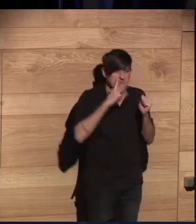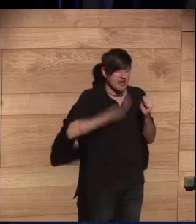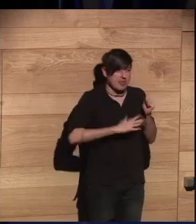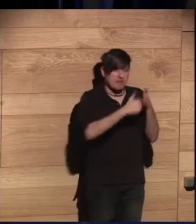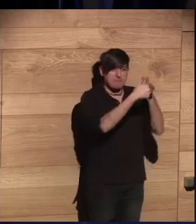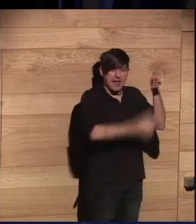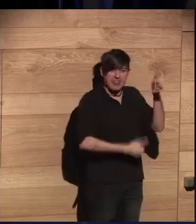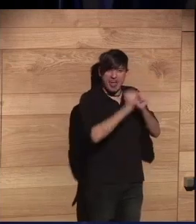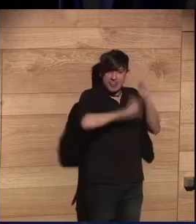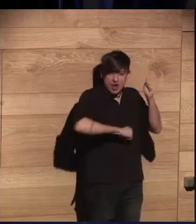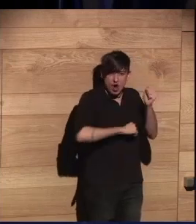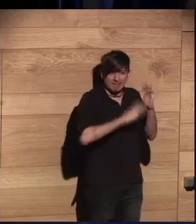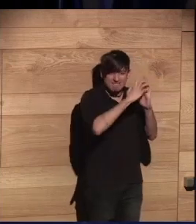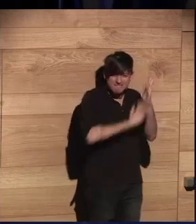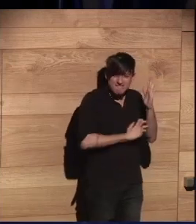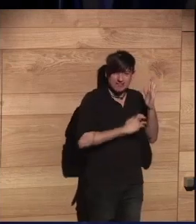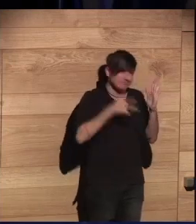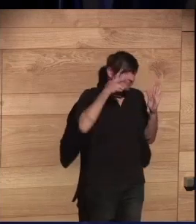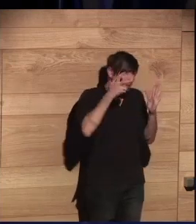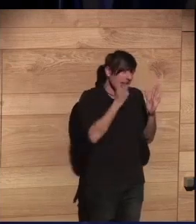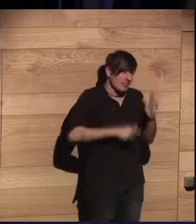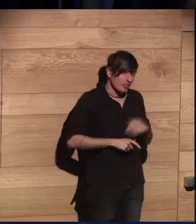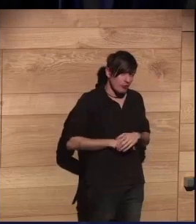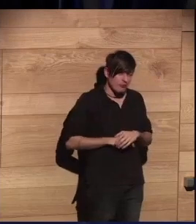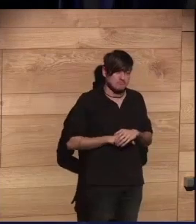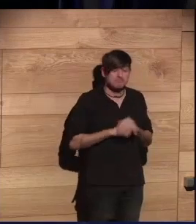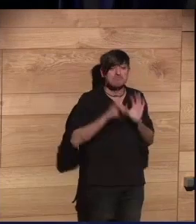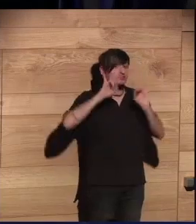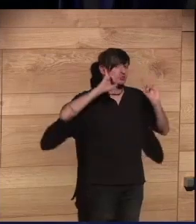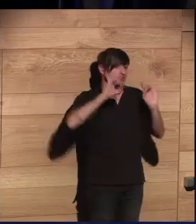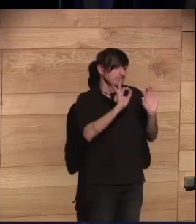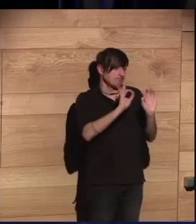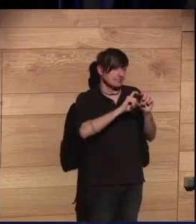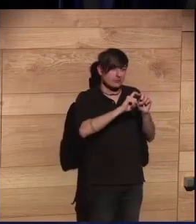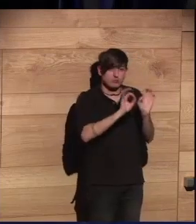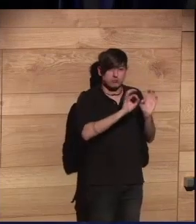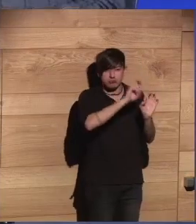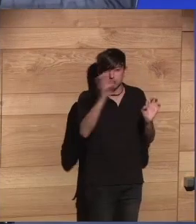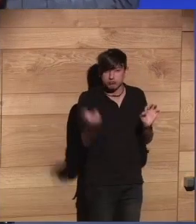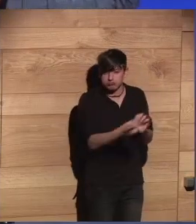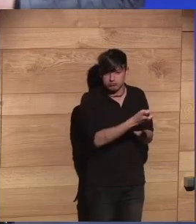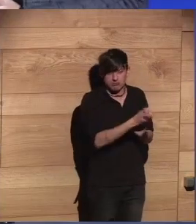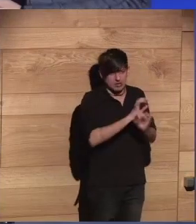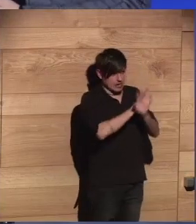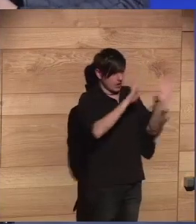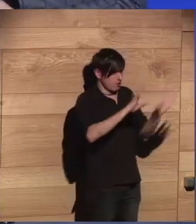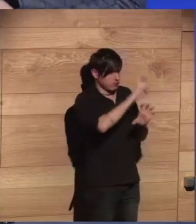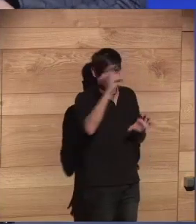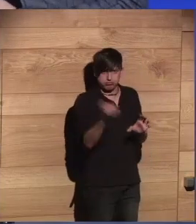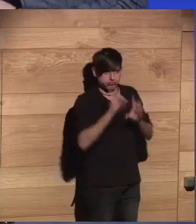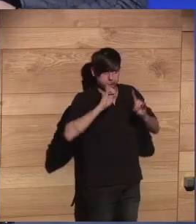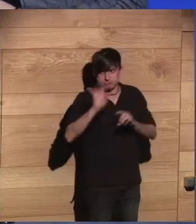de acero, este tipo de sonidos, este tipo de sonoridades. En ese momento, claro, espectáculos de variedades.